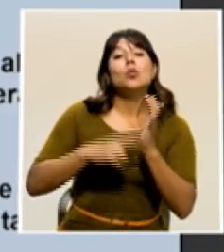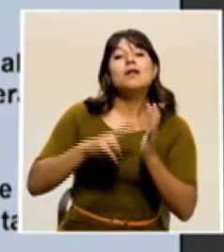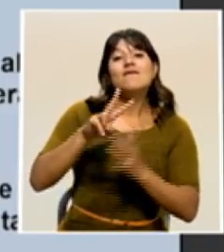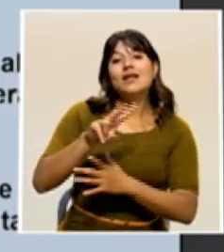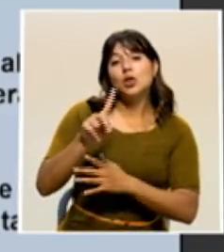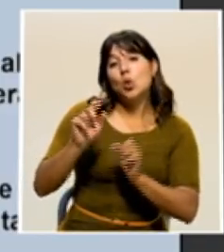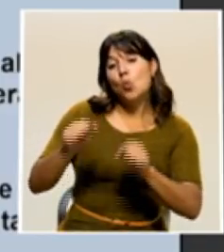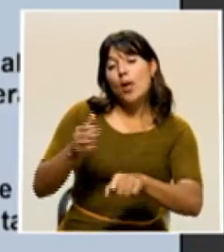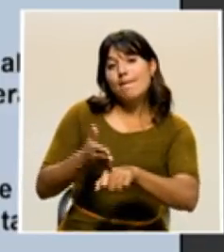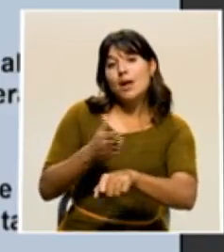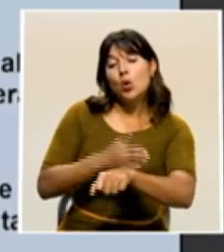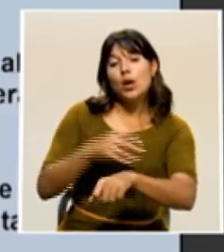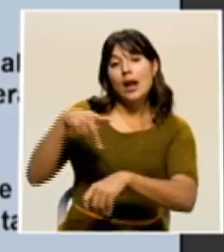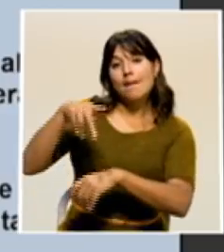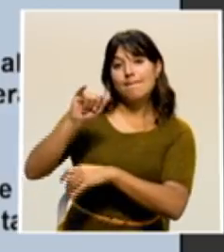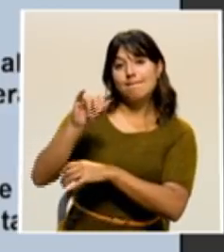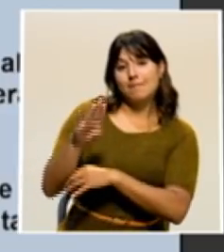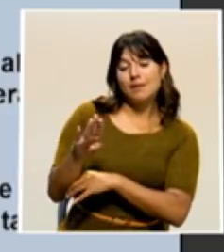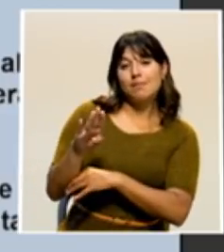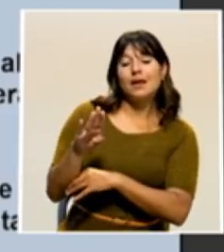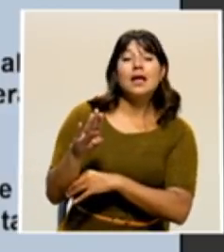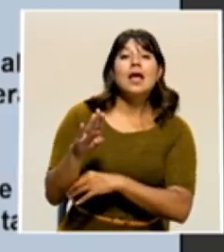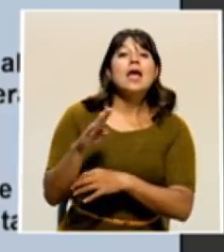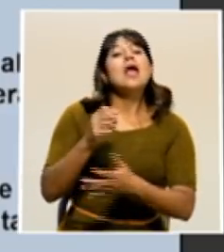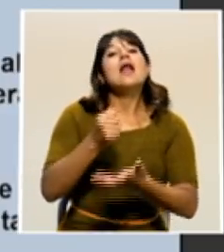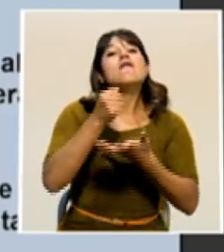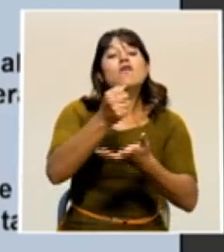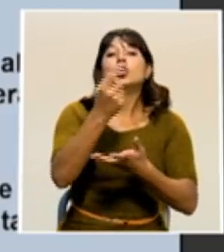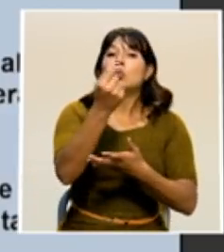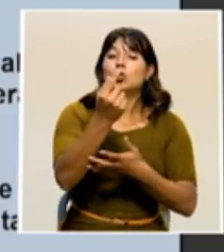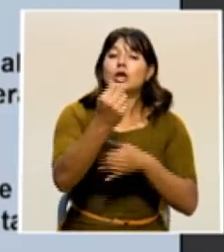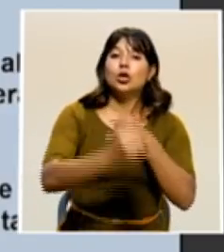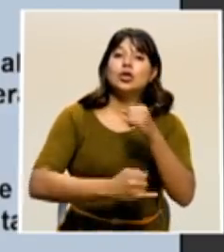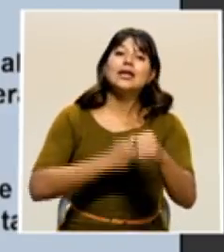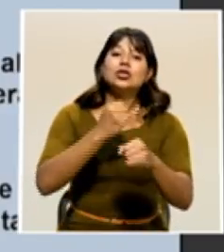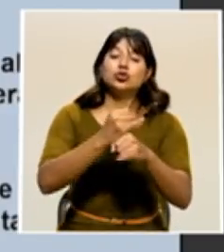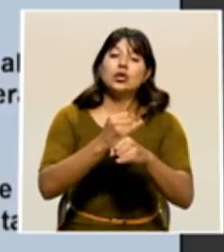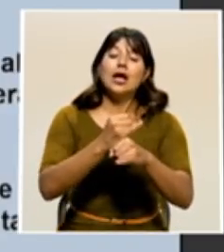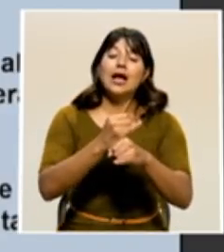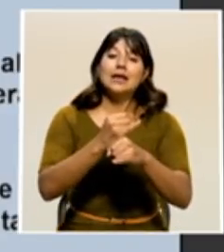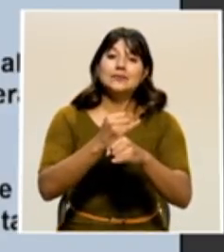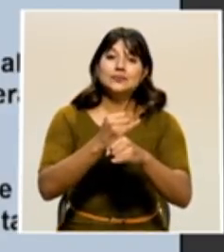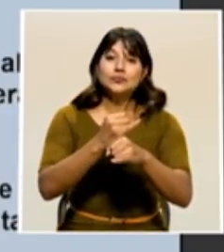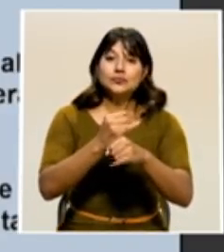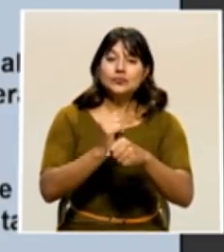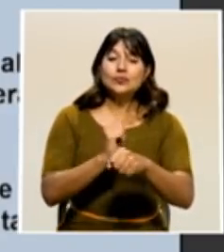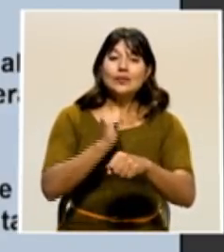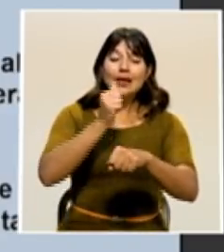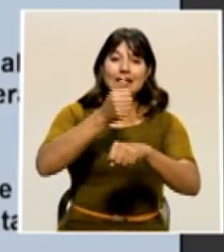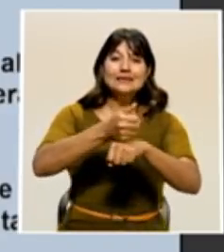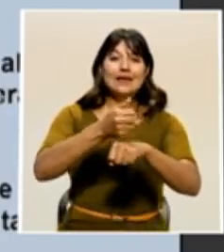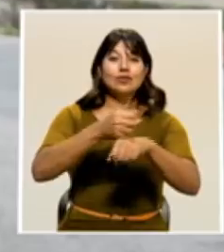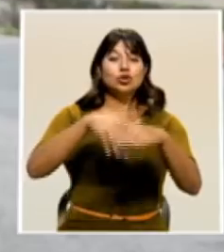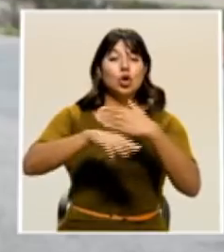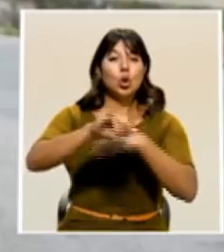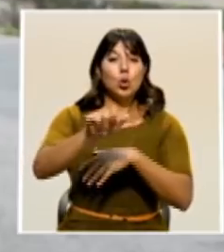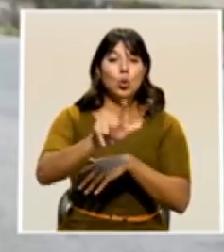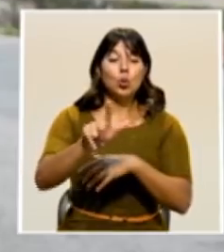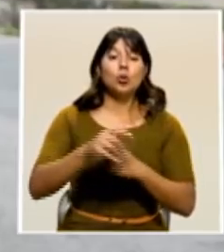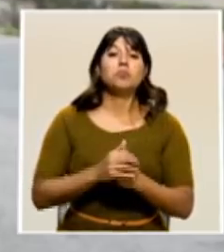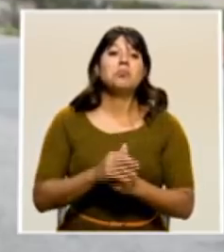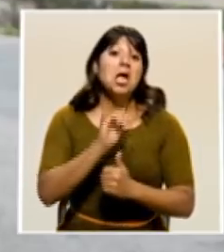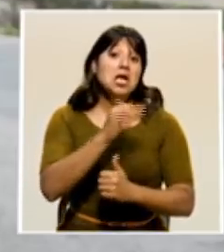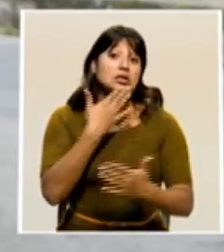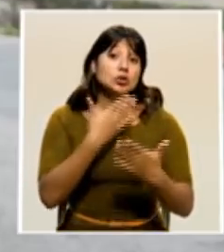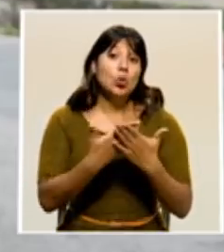economía mundial, que lo que había estimado el Fondo Monetario en sus estimaciones de julio. Eso es bueno para